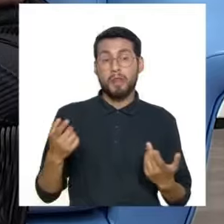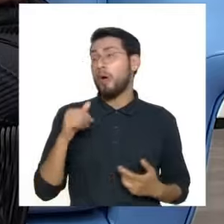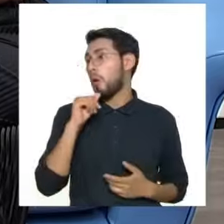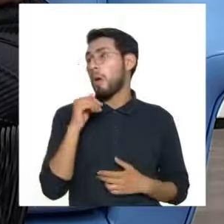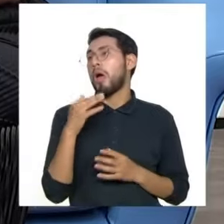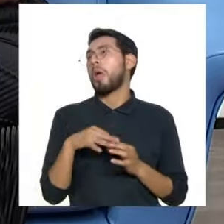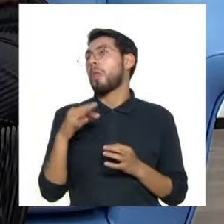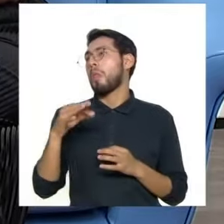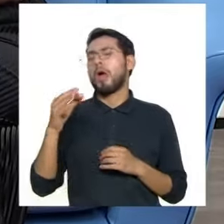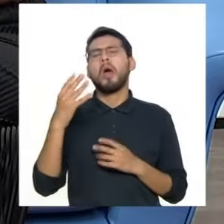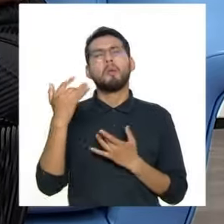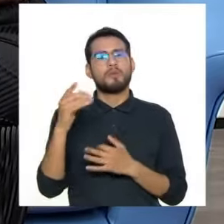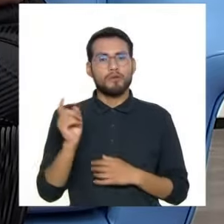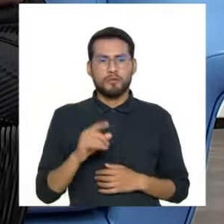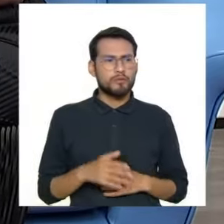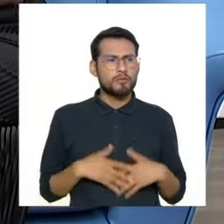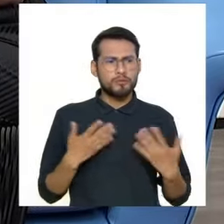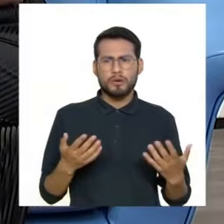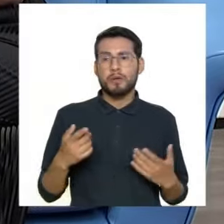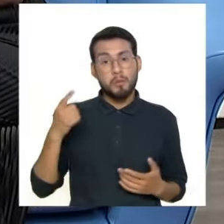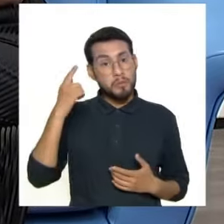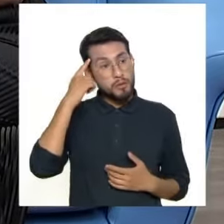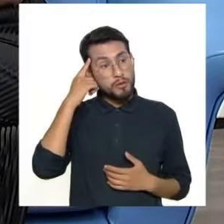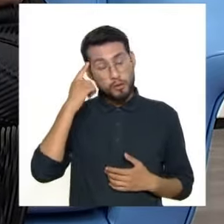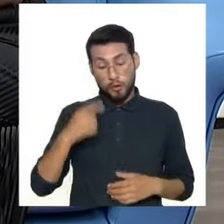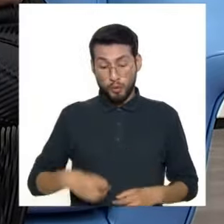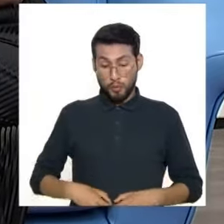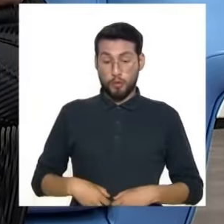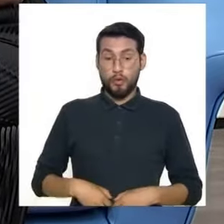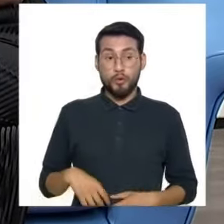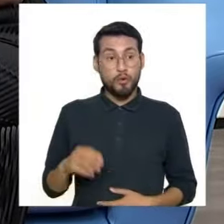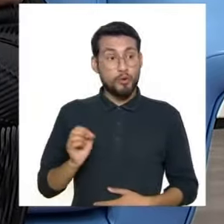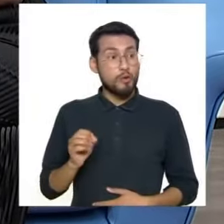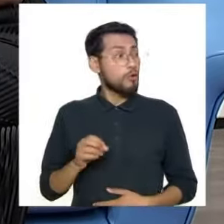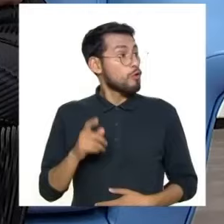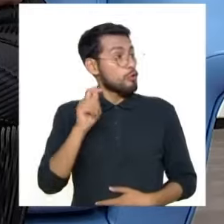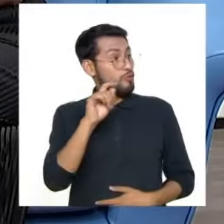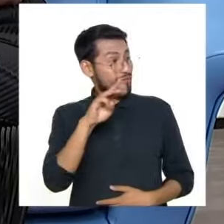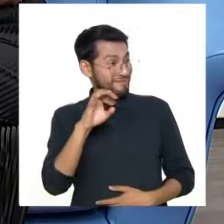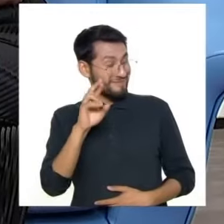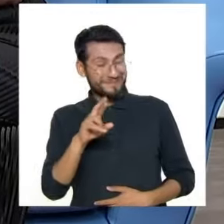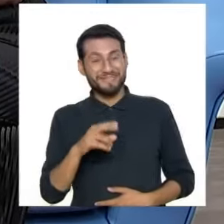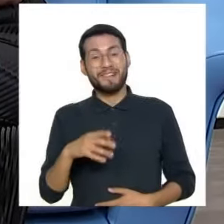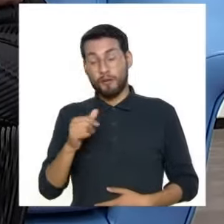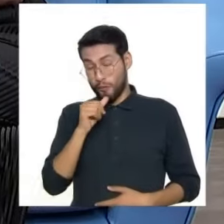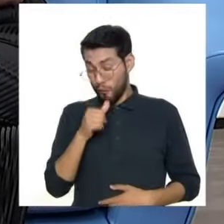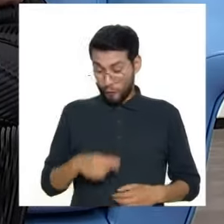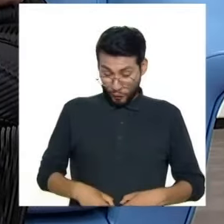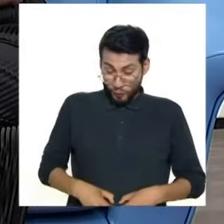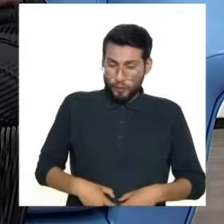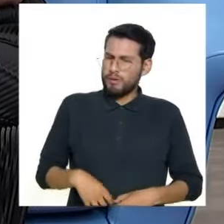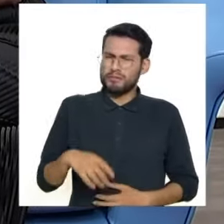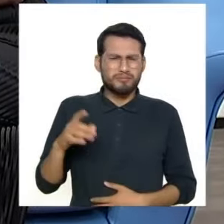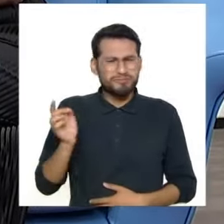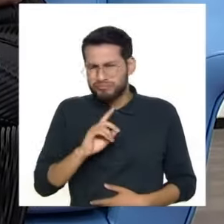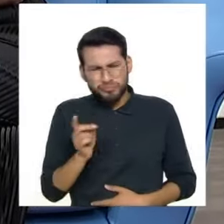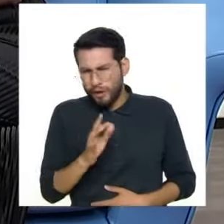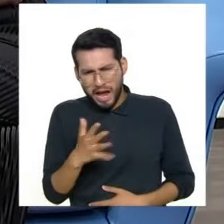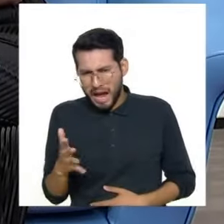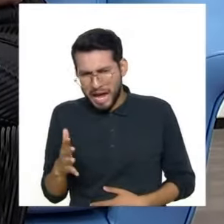dolor no porque normalmente eso uno lo asocia a un bulto o a un tumor o lo asocia al dolor ninguna de estas